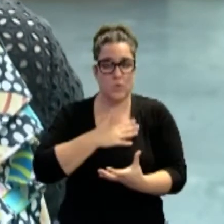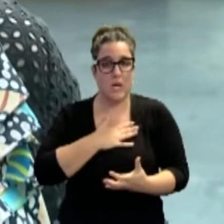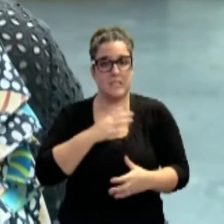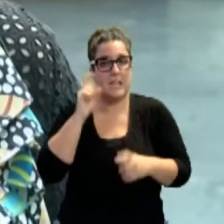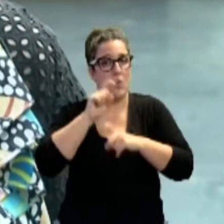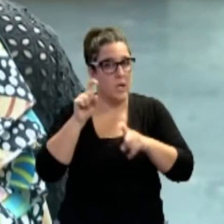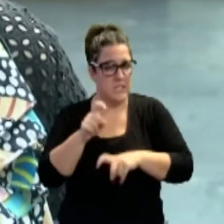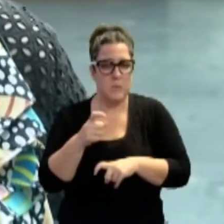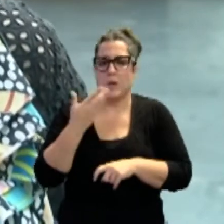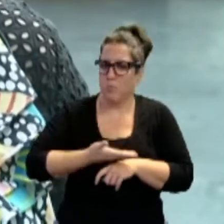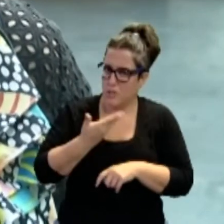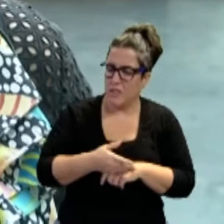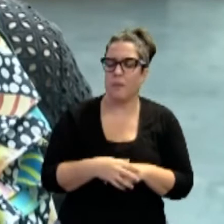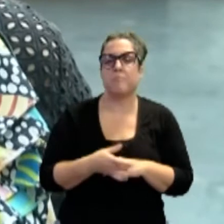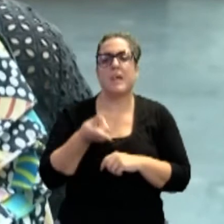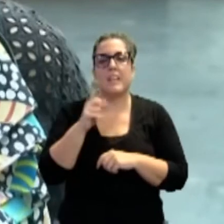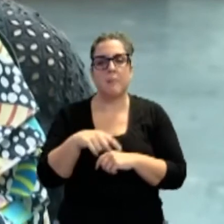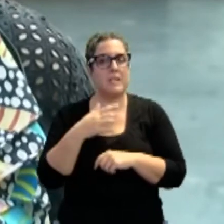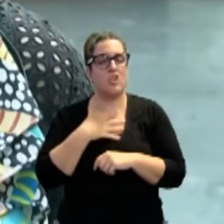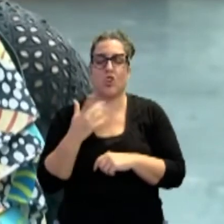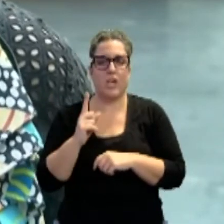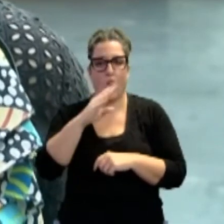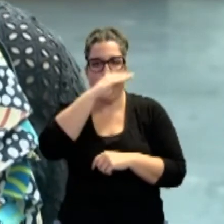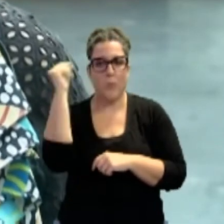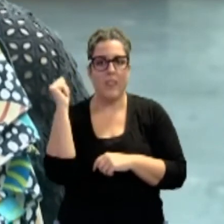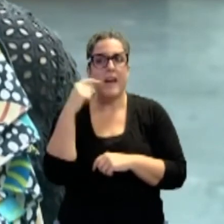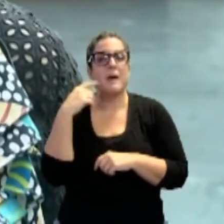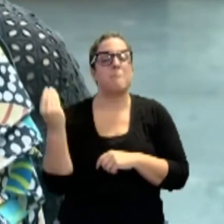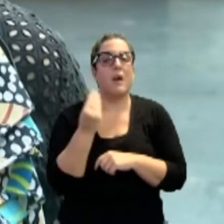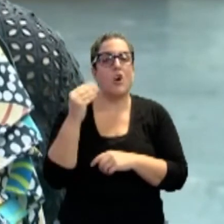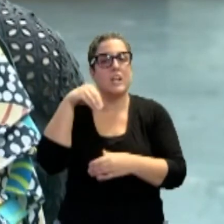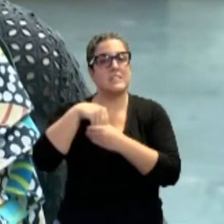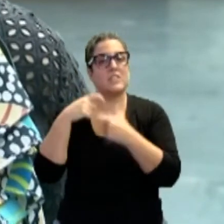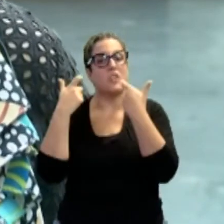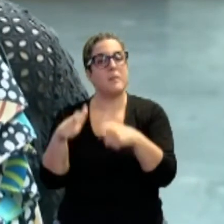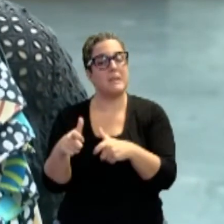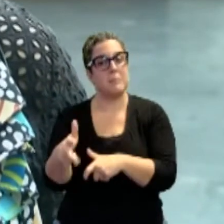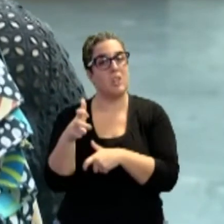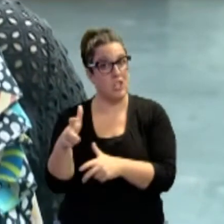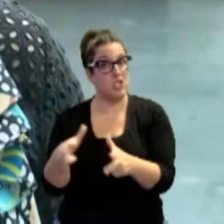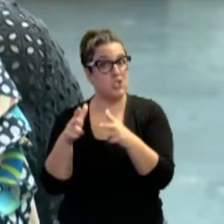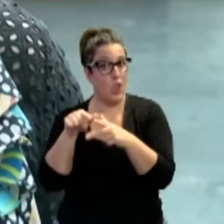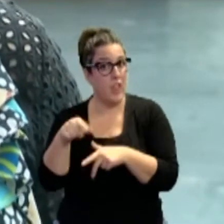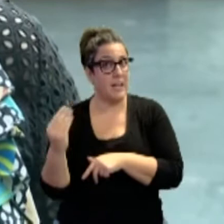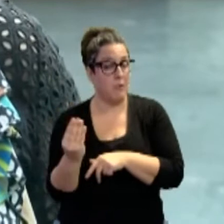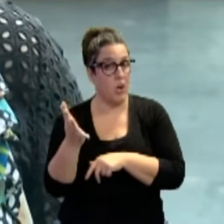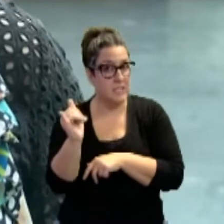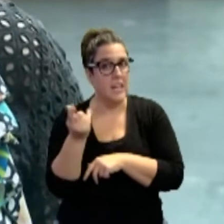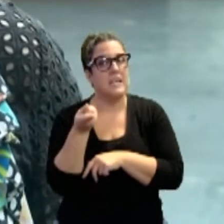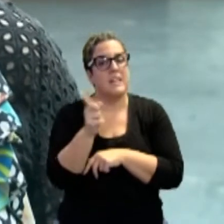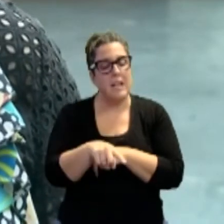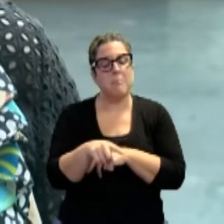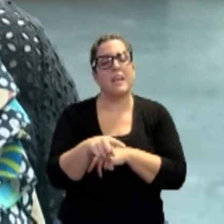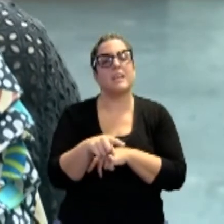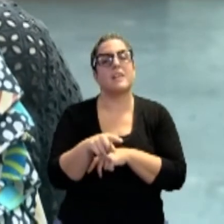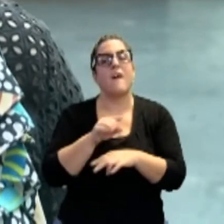no quiero olvidar las mejoras en el Departamento de Derechos Sociales. sociales y las mejoras en la